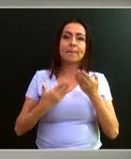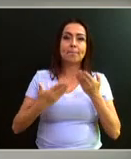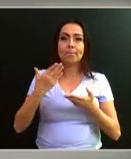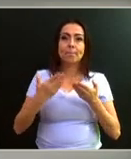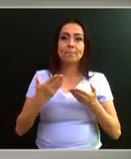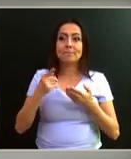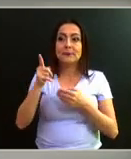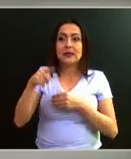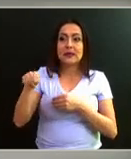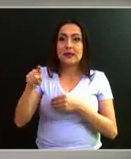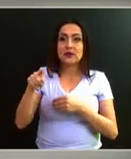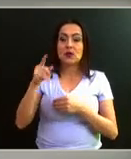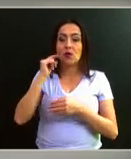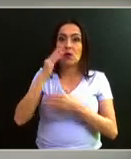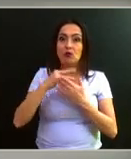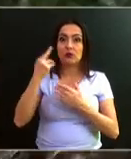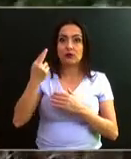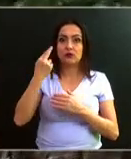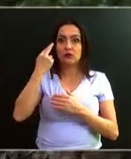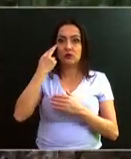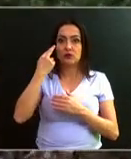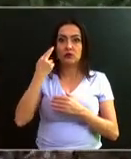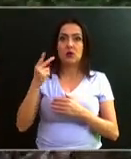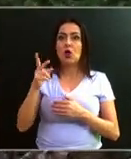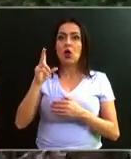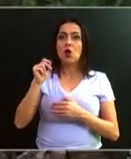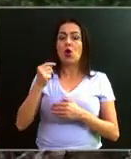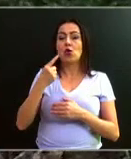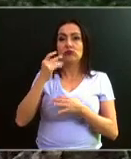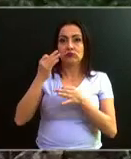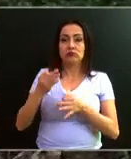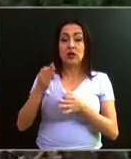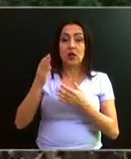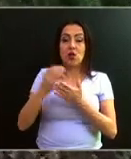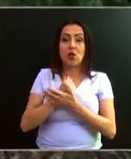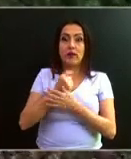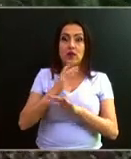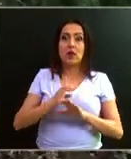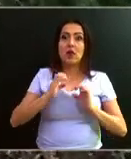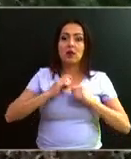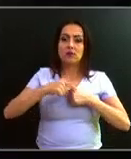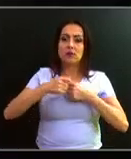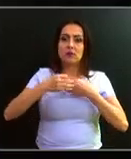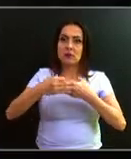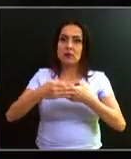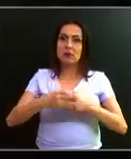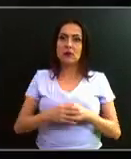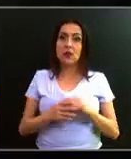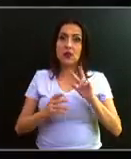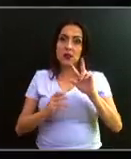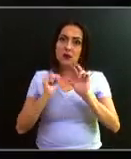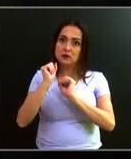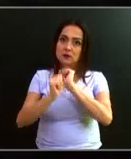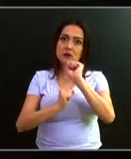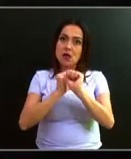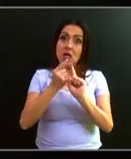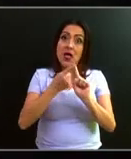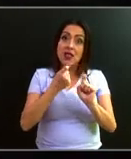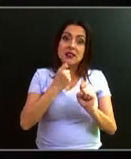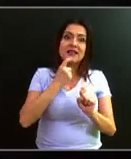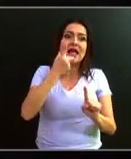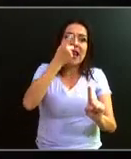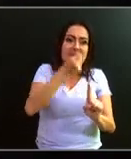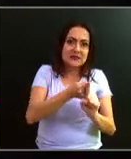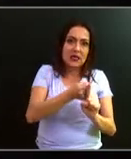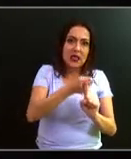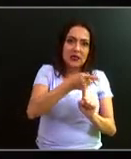de aquellos que por alguna razón no han sido declarados. Para el cobro existe un plazo de prescripción de 3 años desde el día del accidente